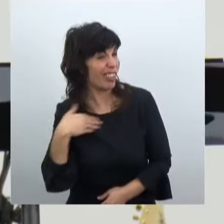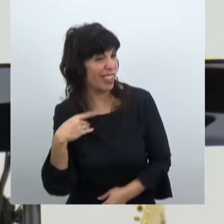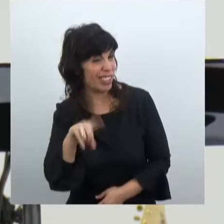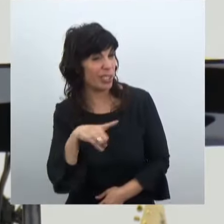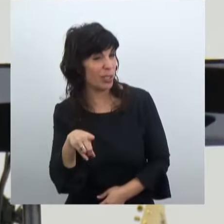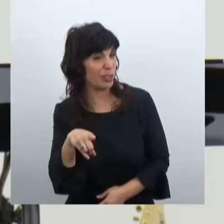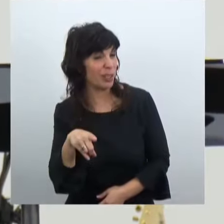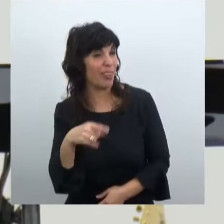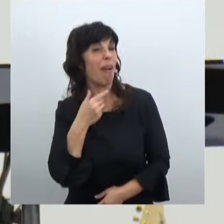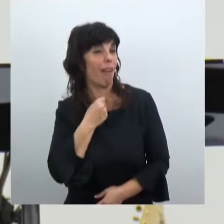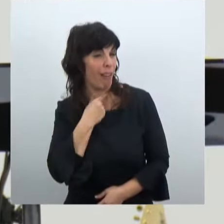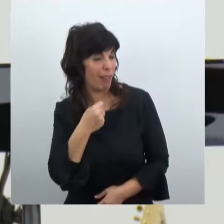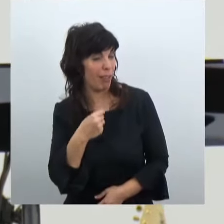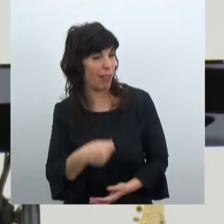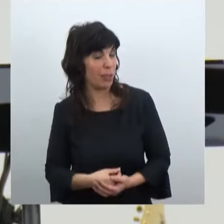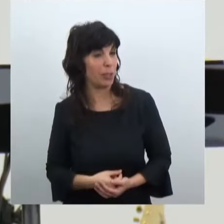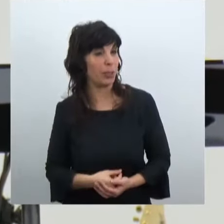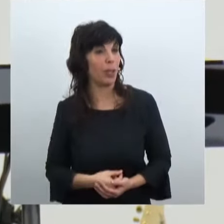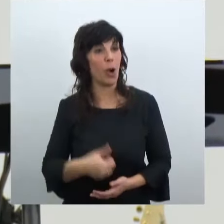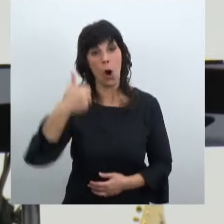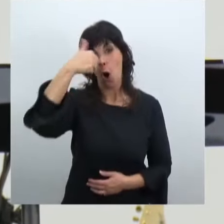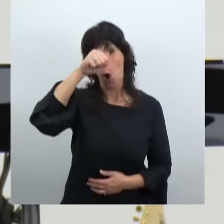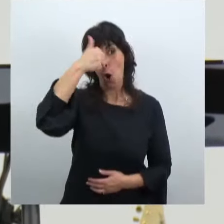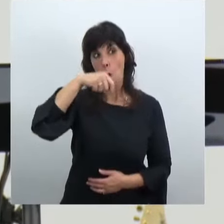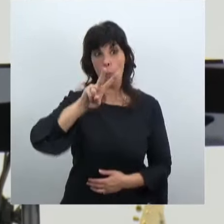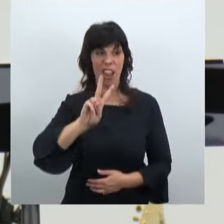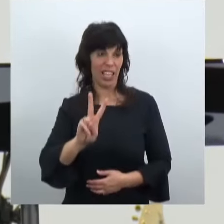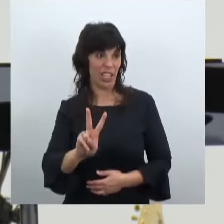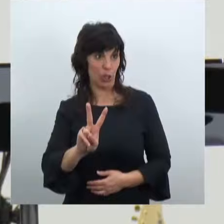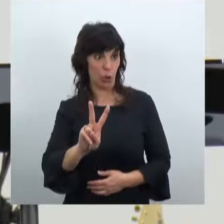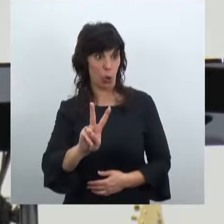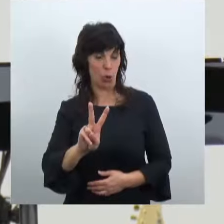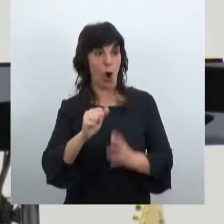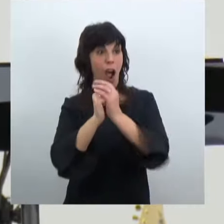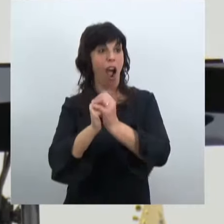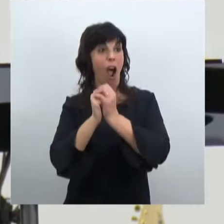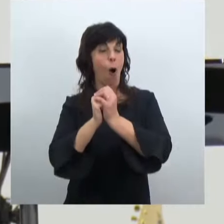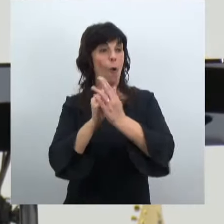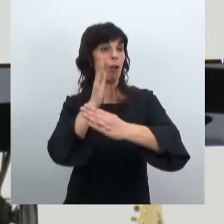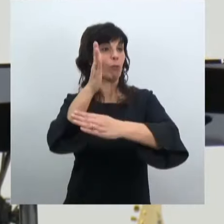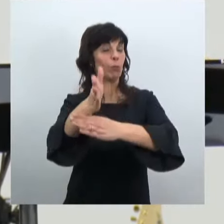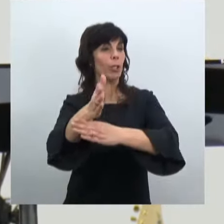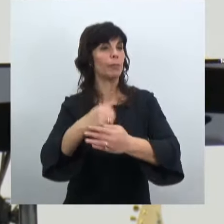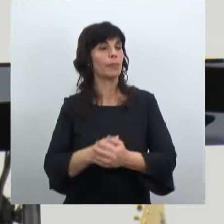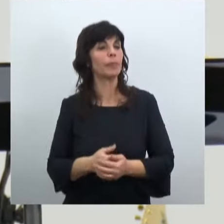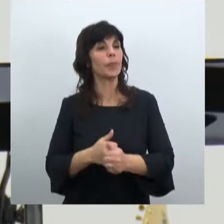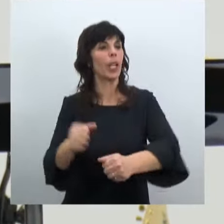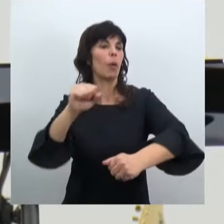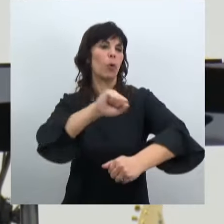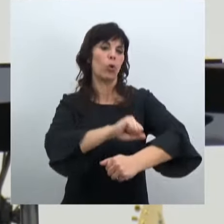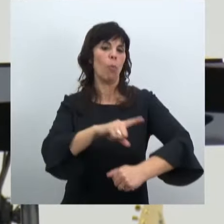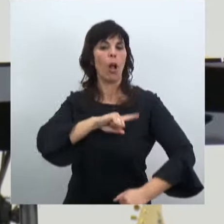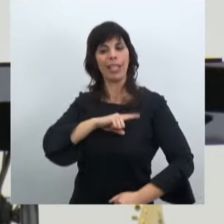Ah, ¿queréis algo gracioso? Dos hombres subieron a orar. El apóstol Pablo le dice a